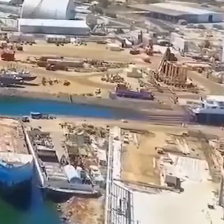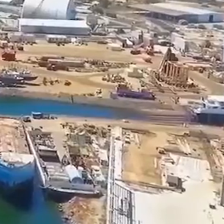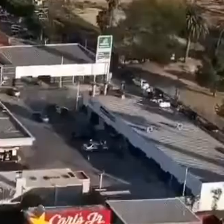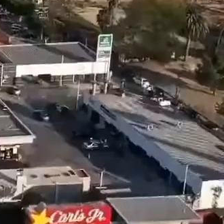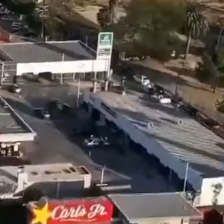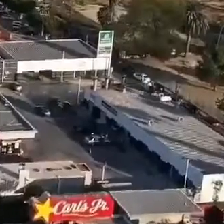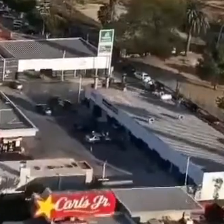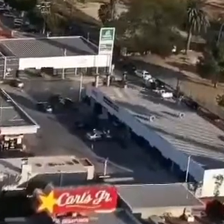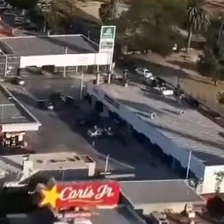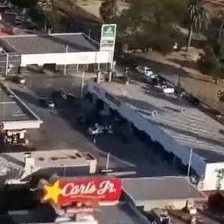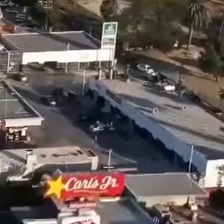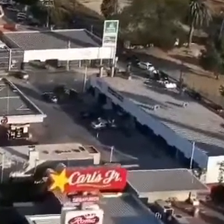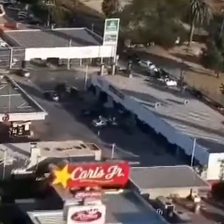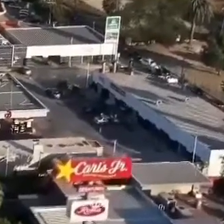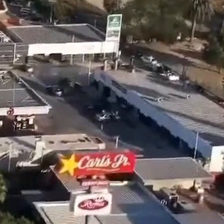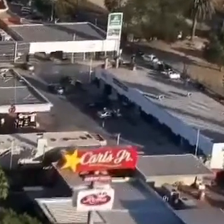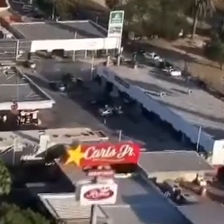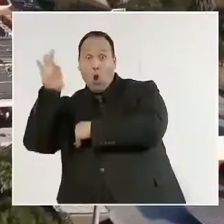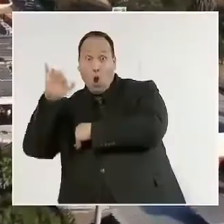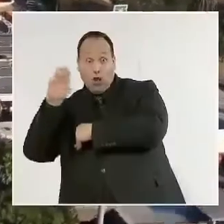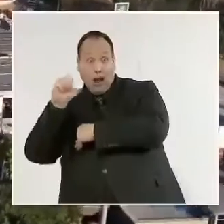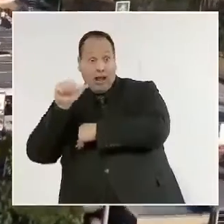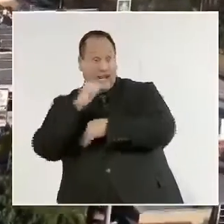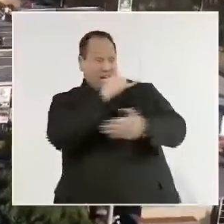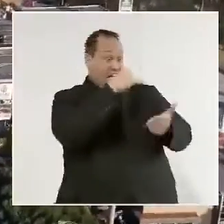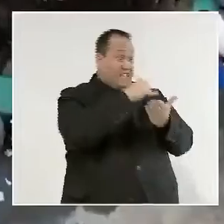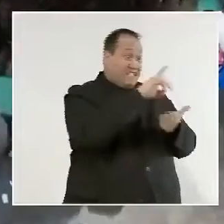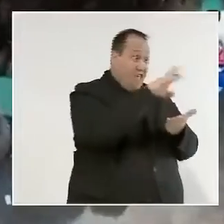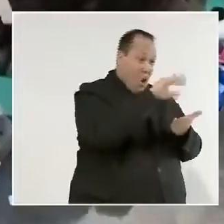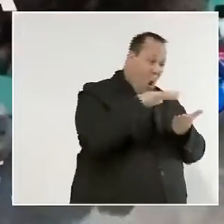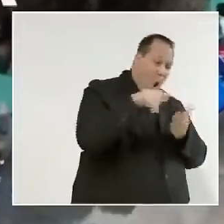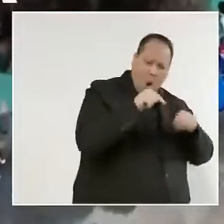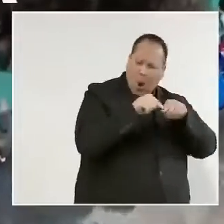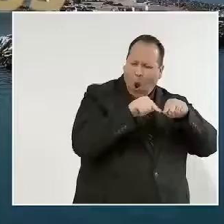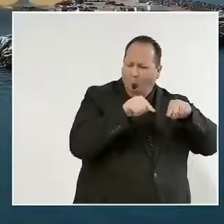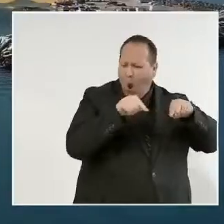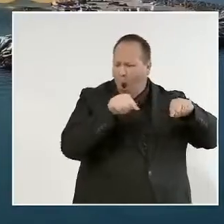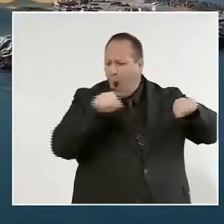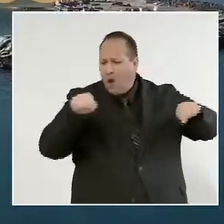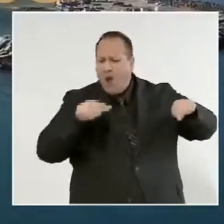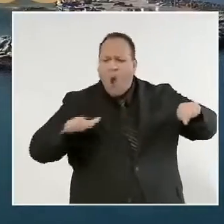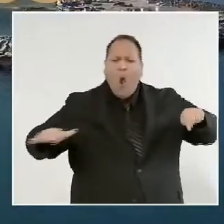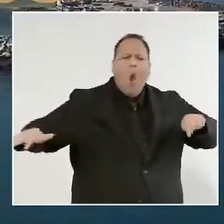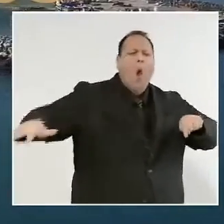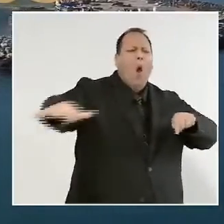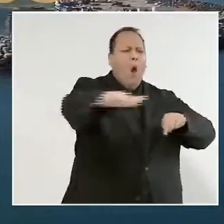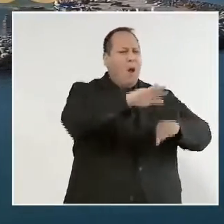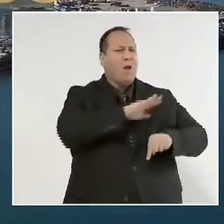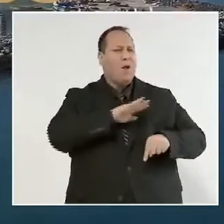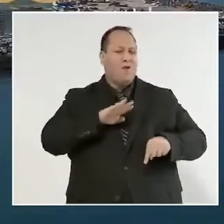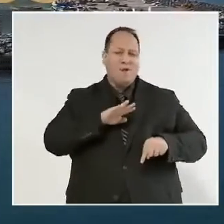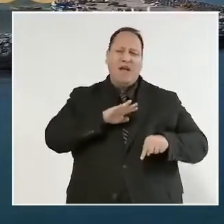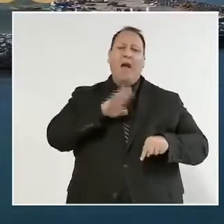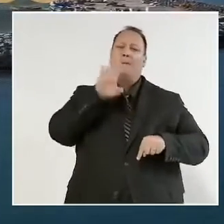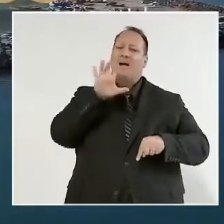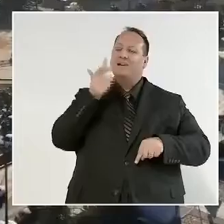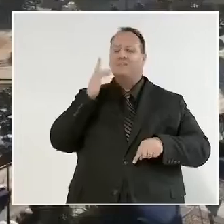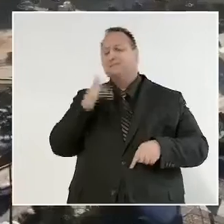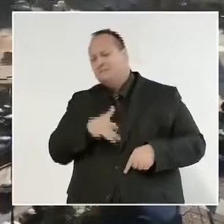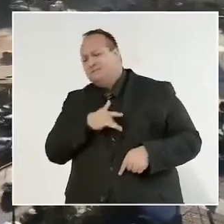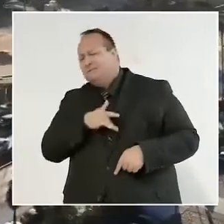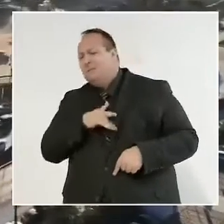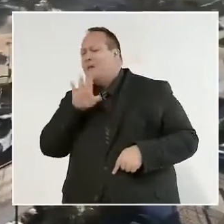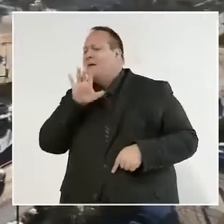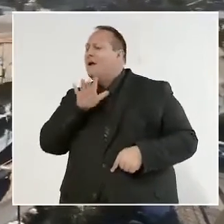Ensenada es el tesoro de nuestro estado. Desde la Bufadora hasta Isla de Cedros, este